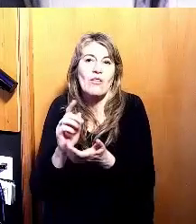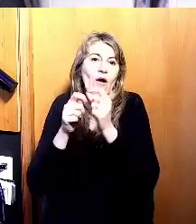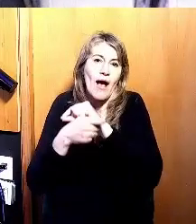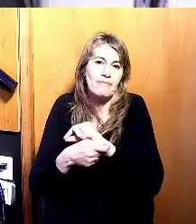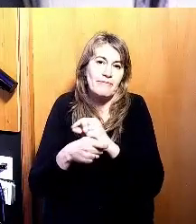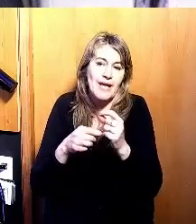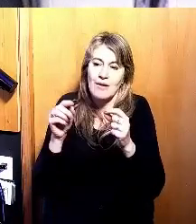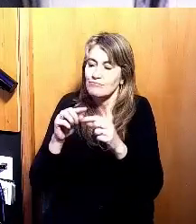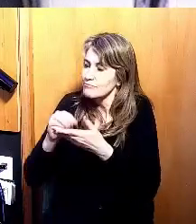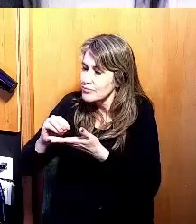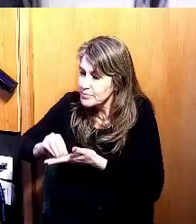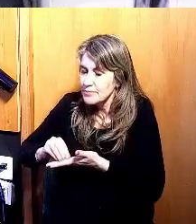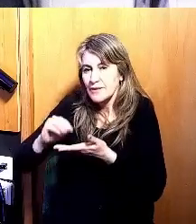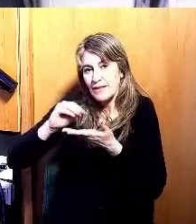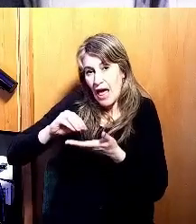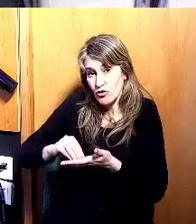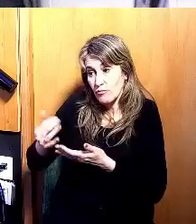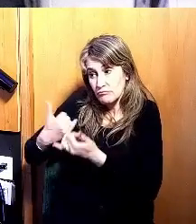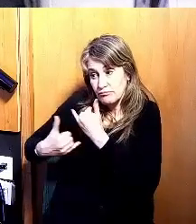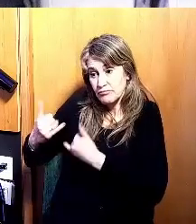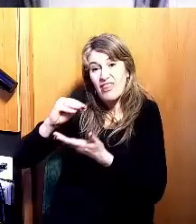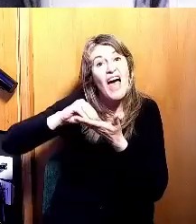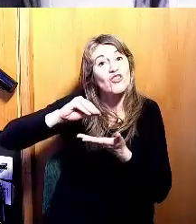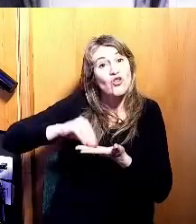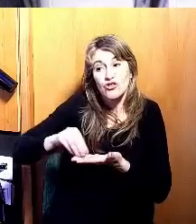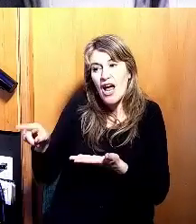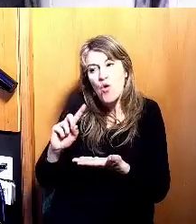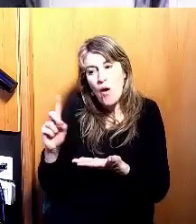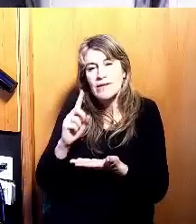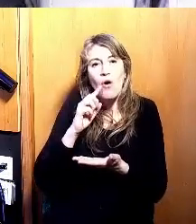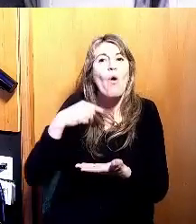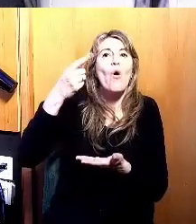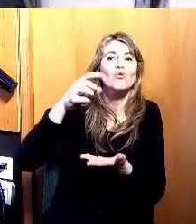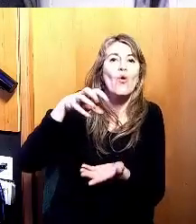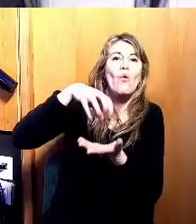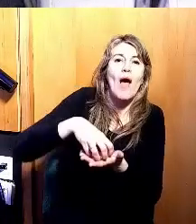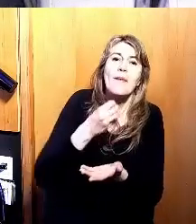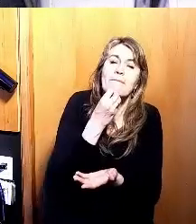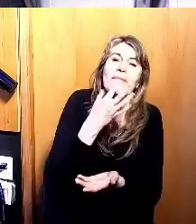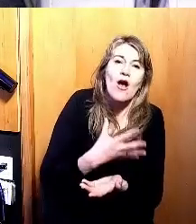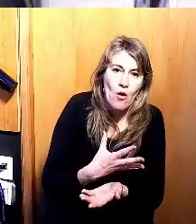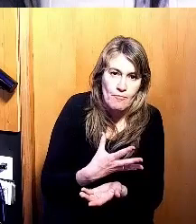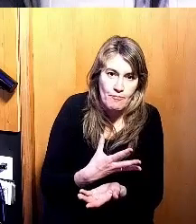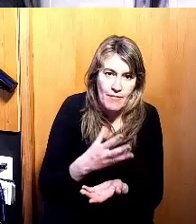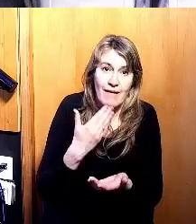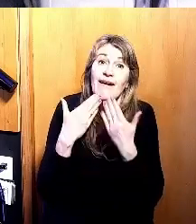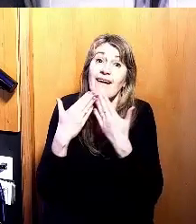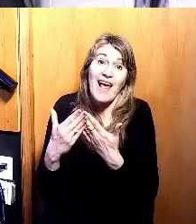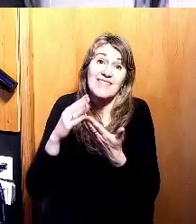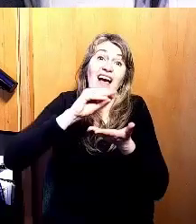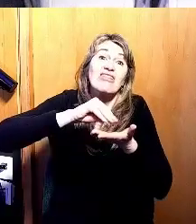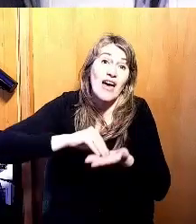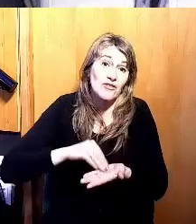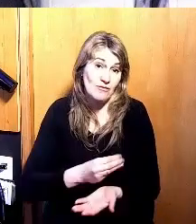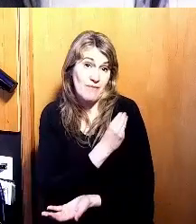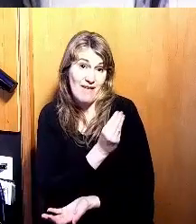de las consecuencias positivas. Ahí a veces se plantean disyuntivas de, bueno, en tal punto que estamos